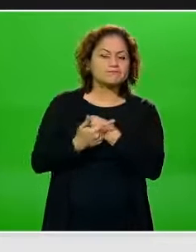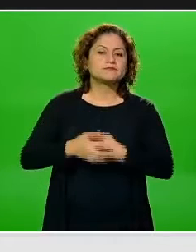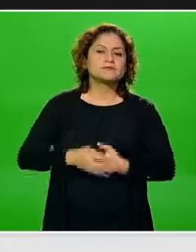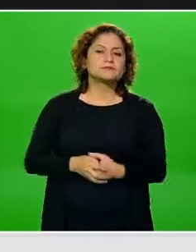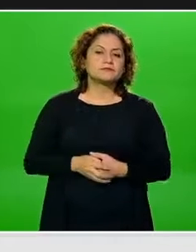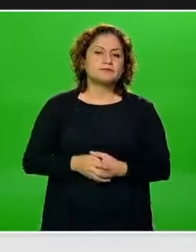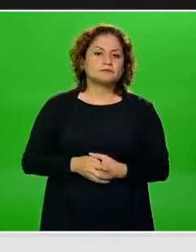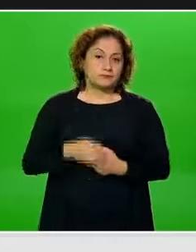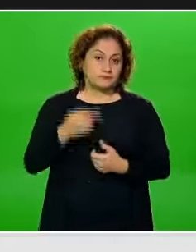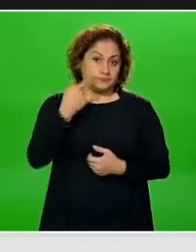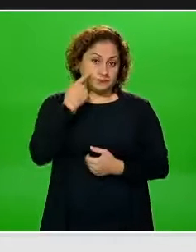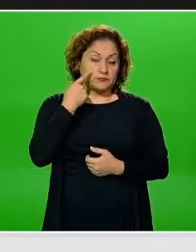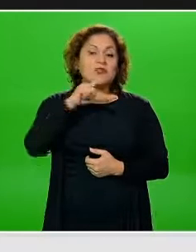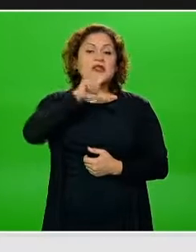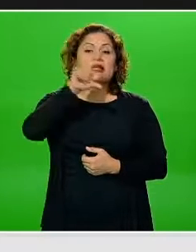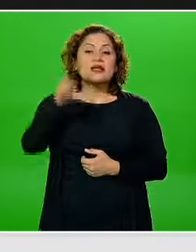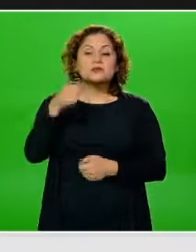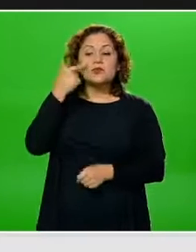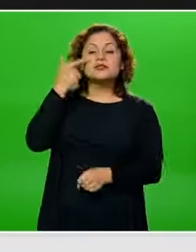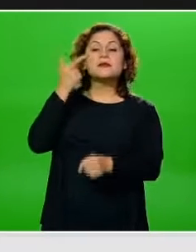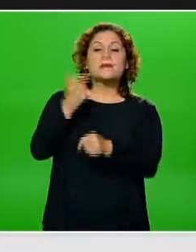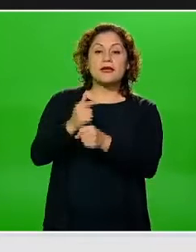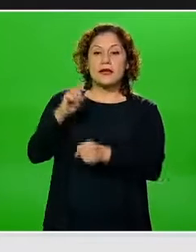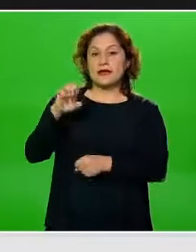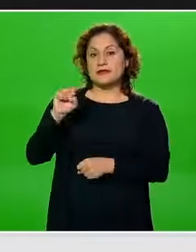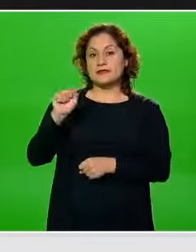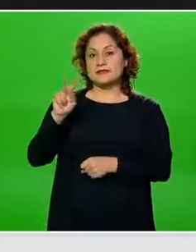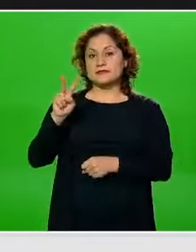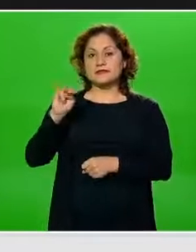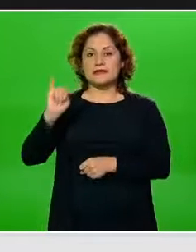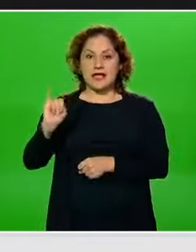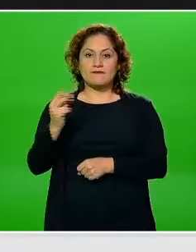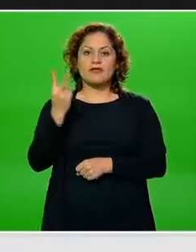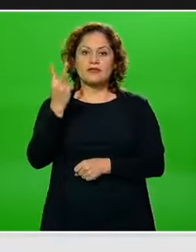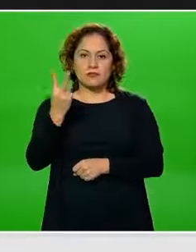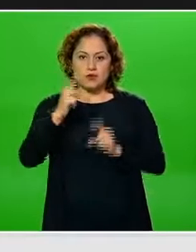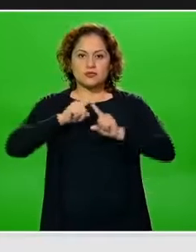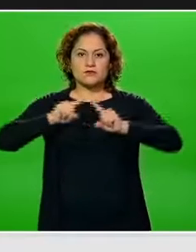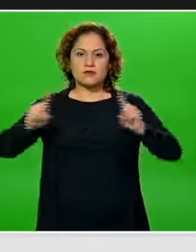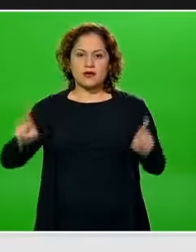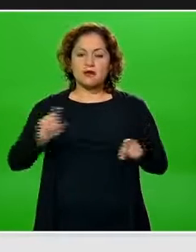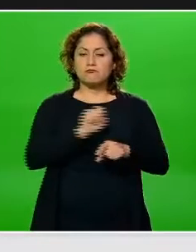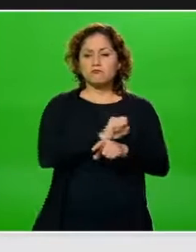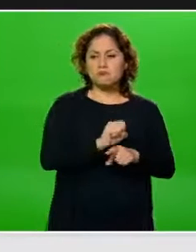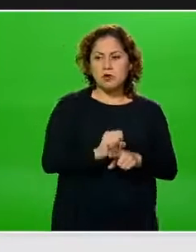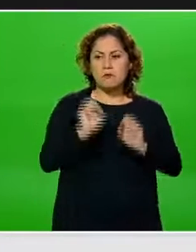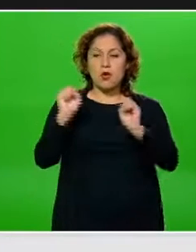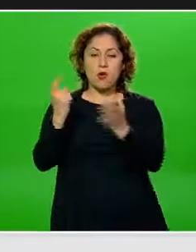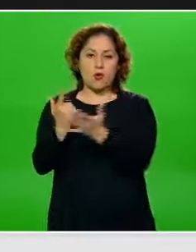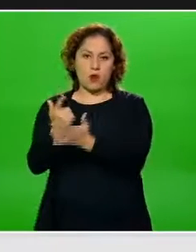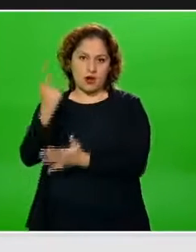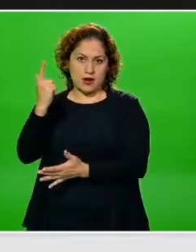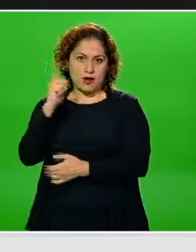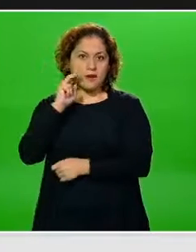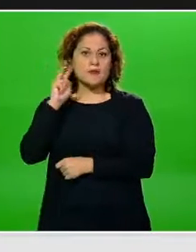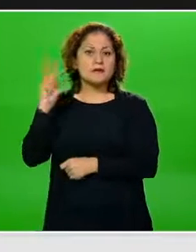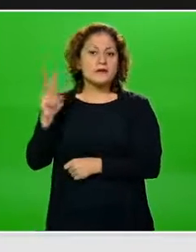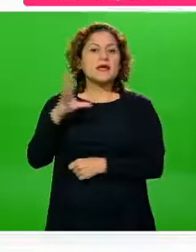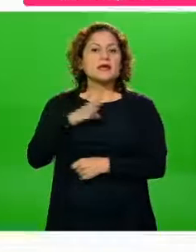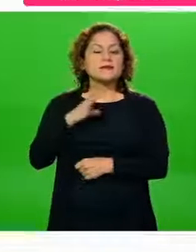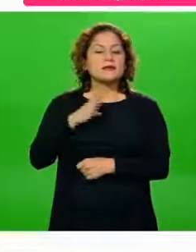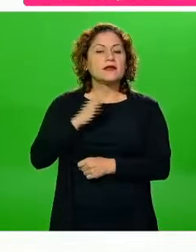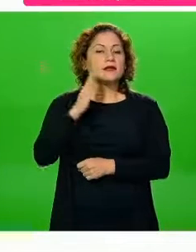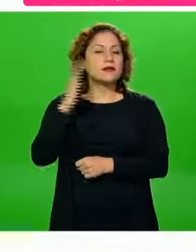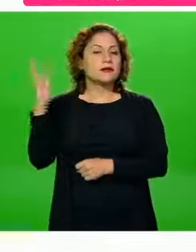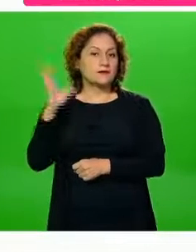de SAVI, recordando que estos se clasifican como no graves y graves, podemos ver también en la gráfica de la